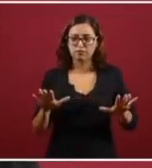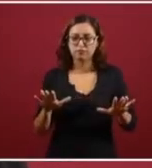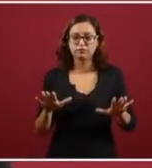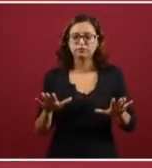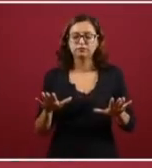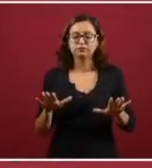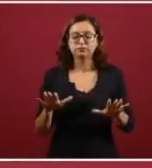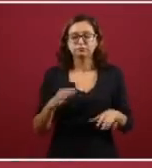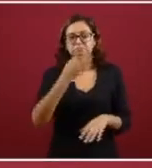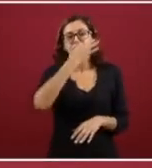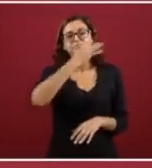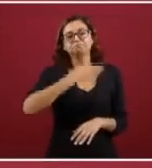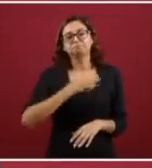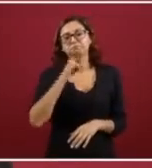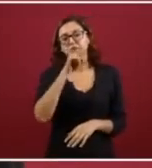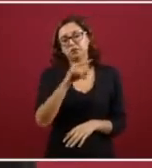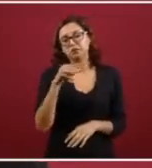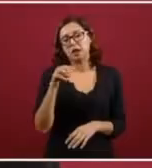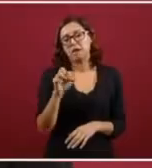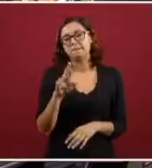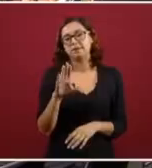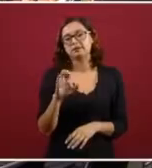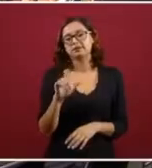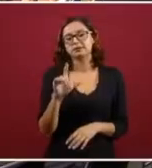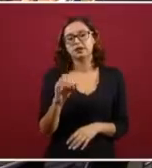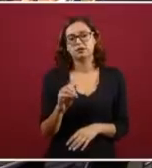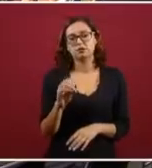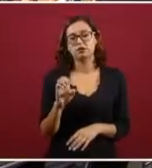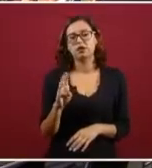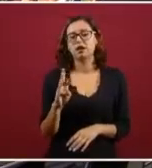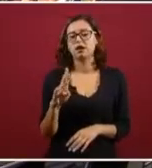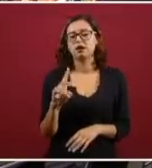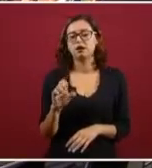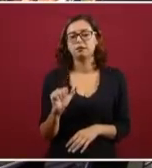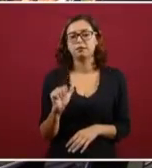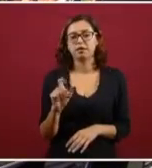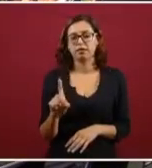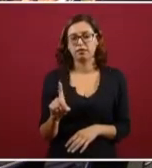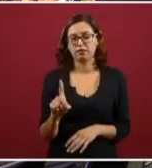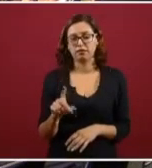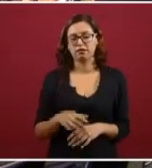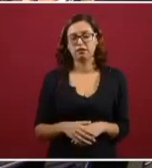por tener una actitud respetuosa con México. Fue una reunión